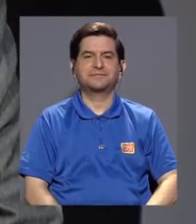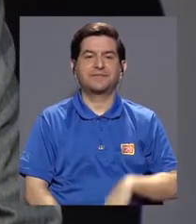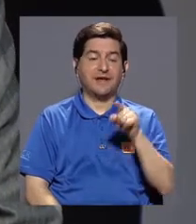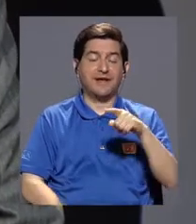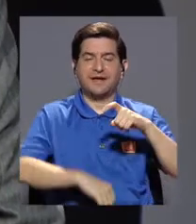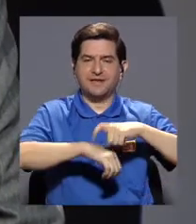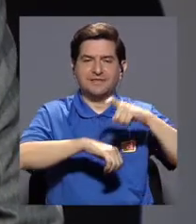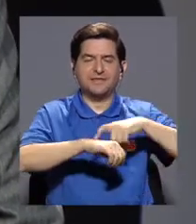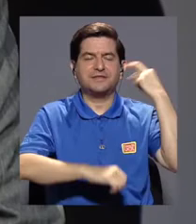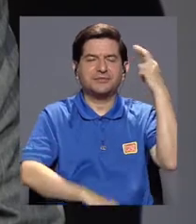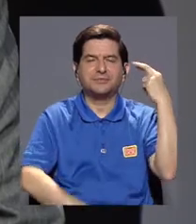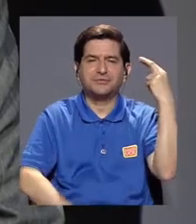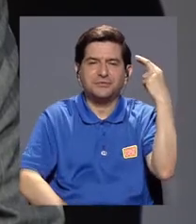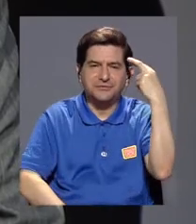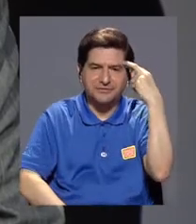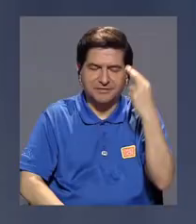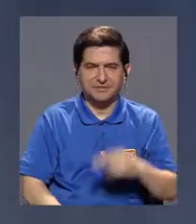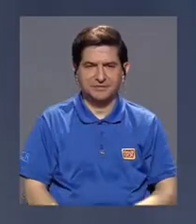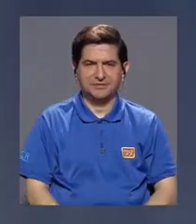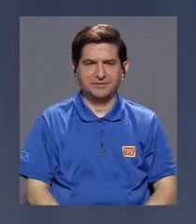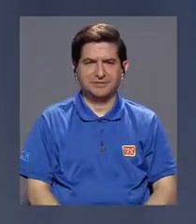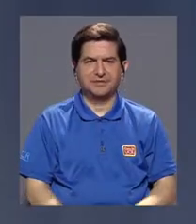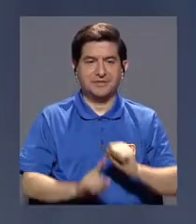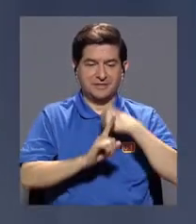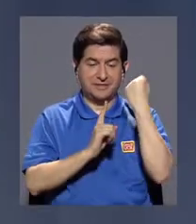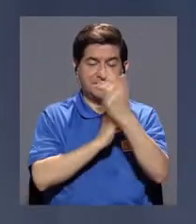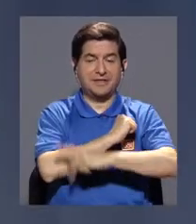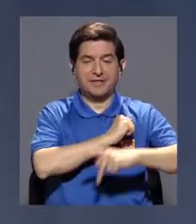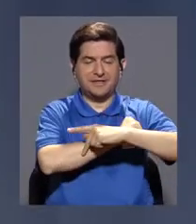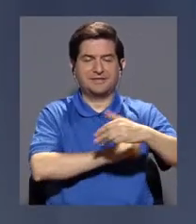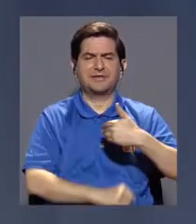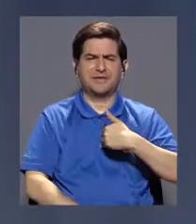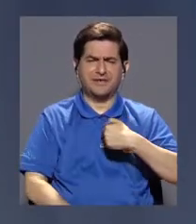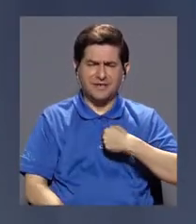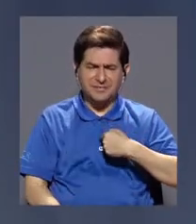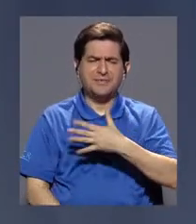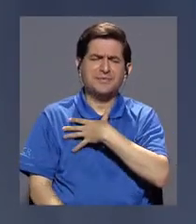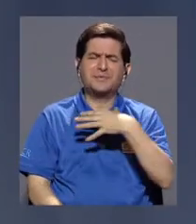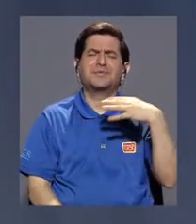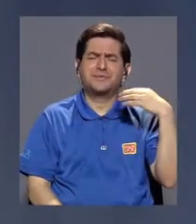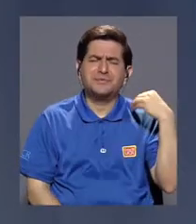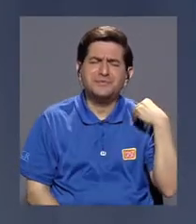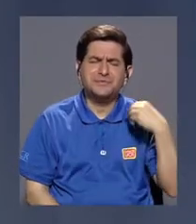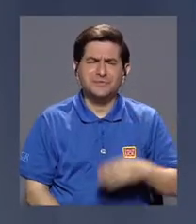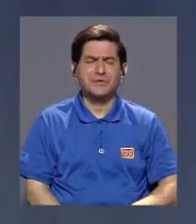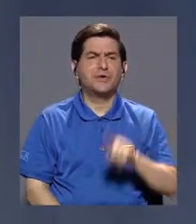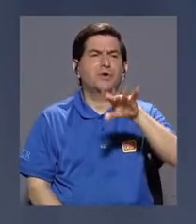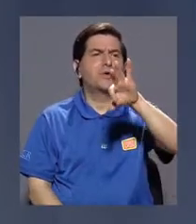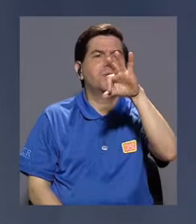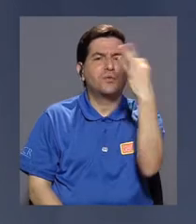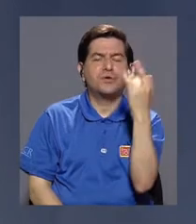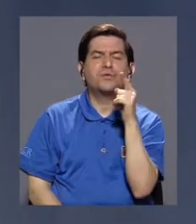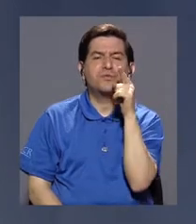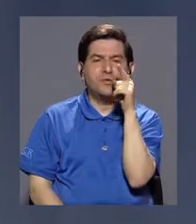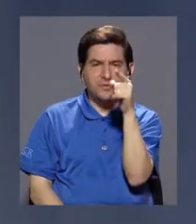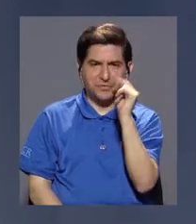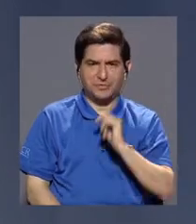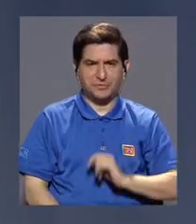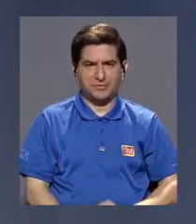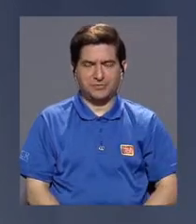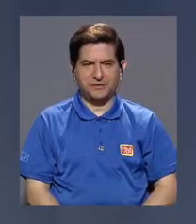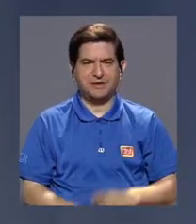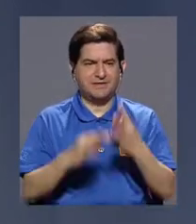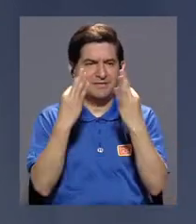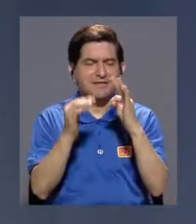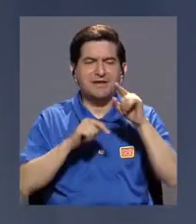este rato de reflexión sobre la situación del país. A mí me gustó muchísimo, don Fernando, una forma en la que usted hace